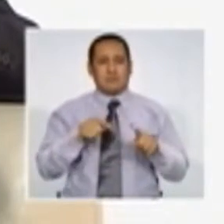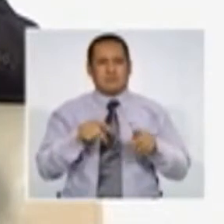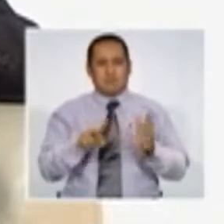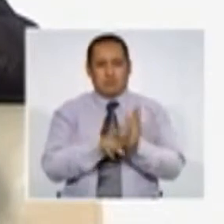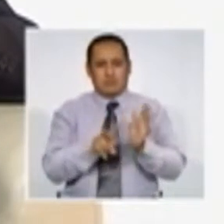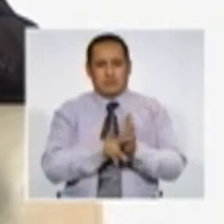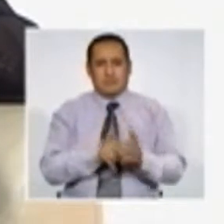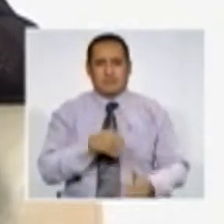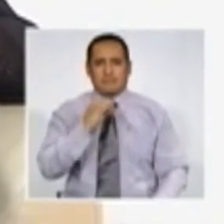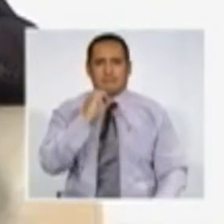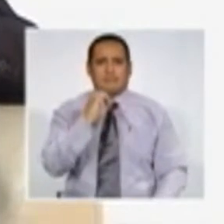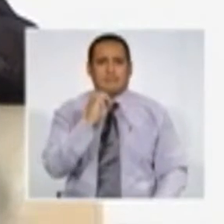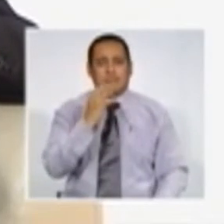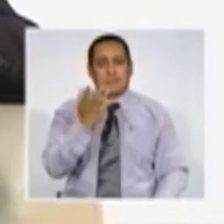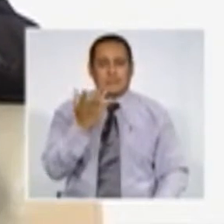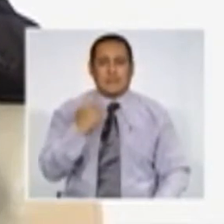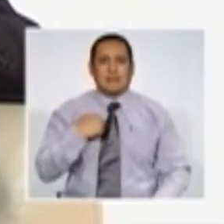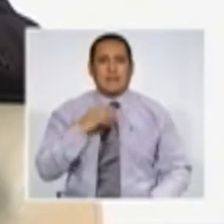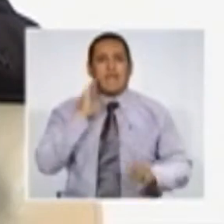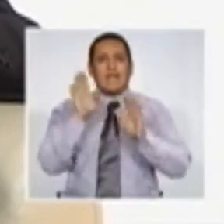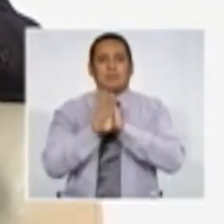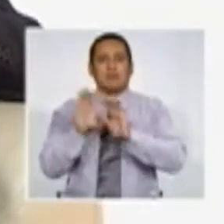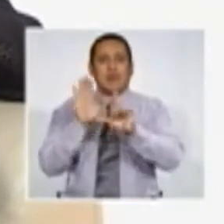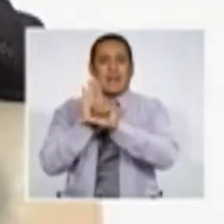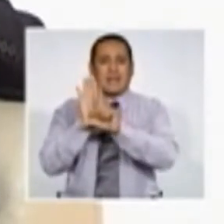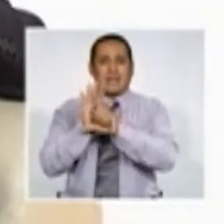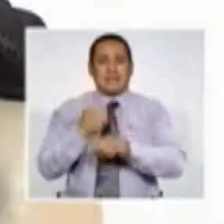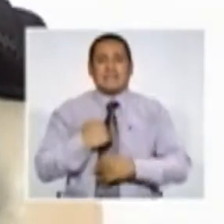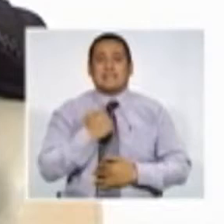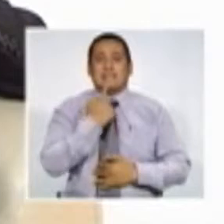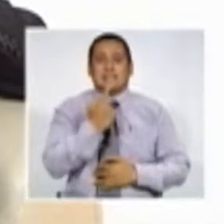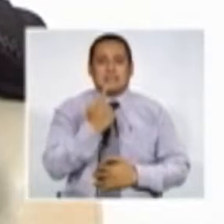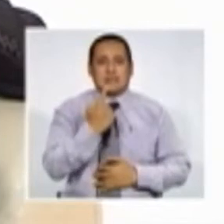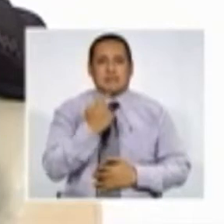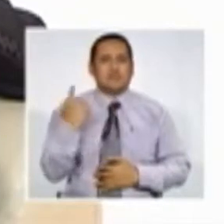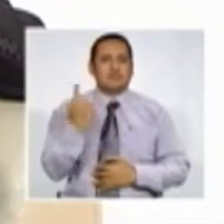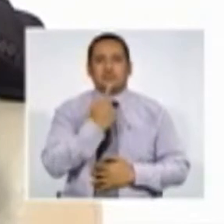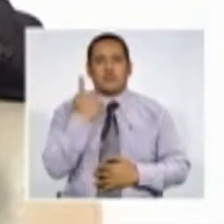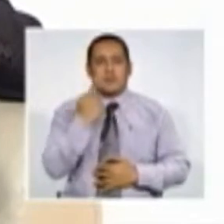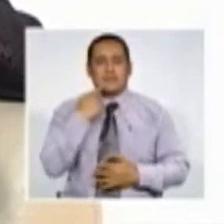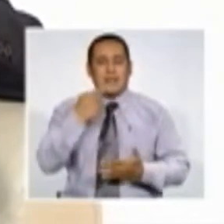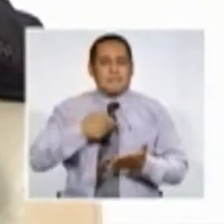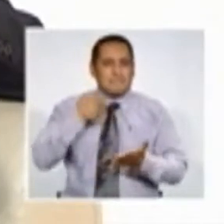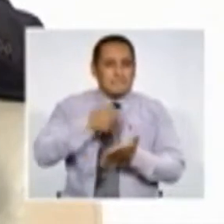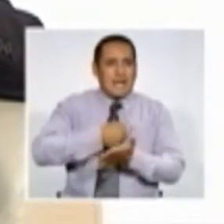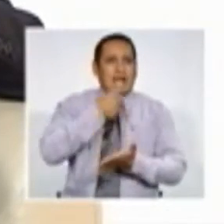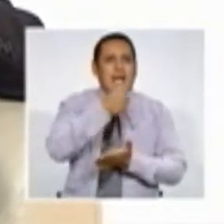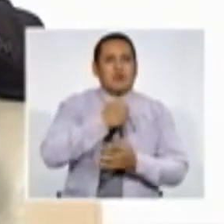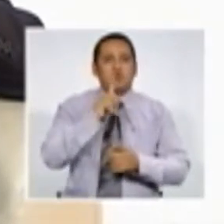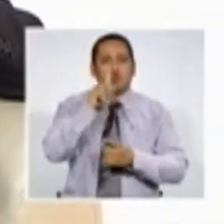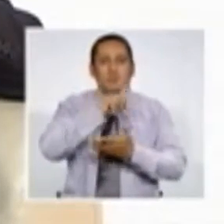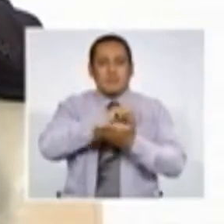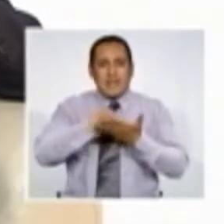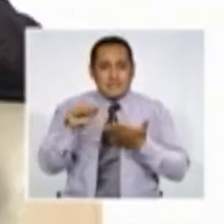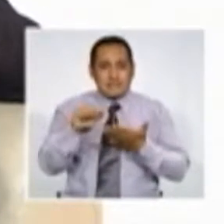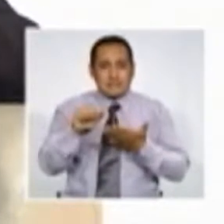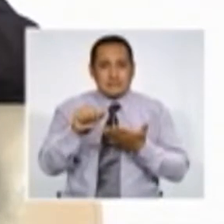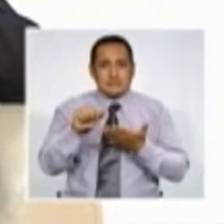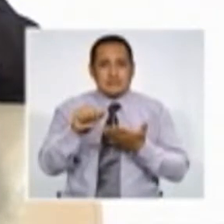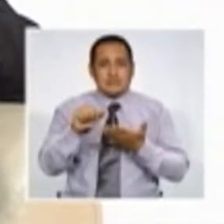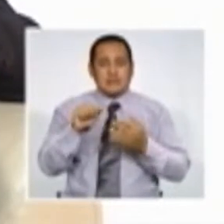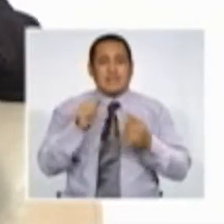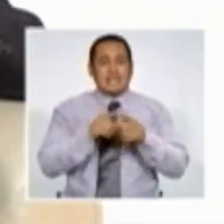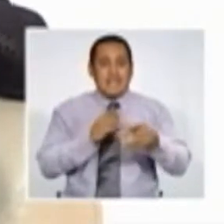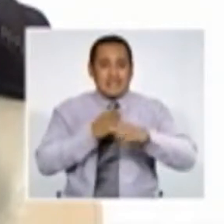Entonces eso de voluntaria no tiene nada. El tema está que si la ley dice que solo debes pagar la